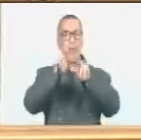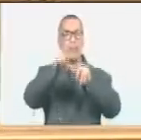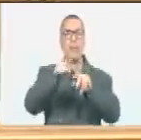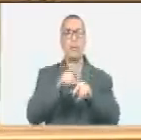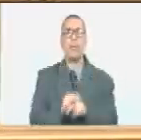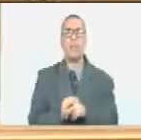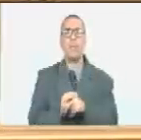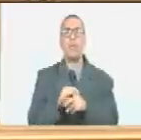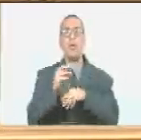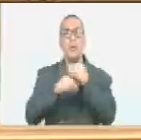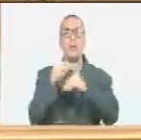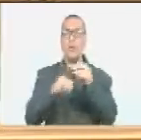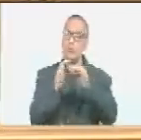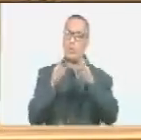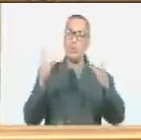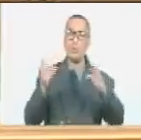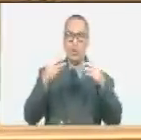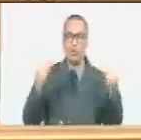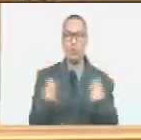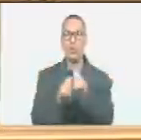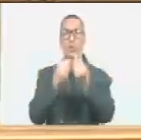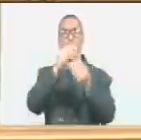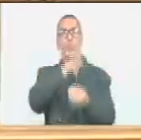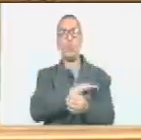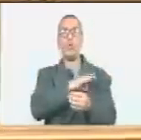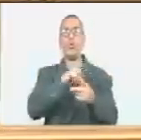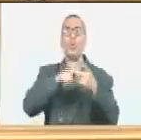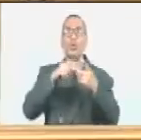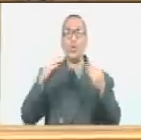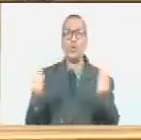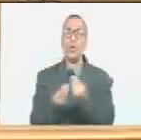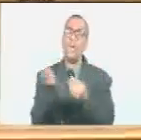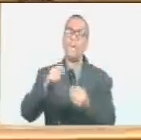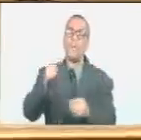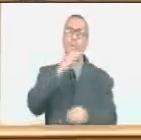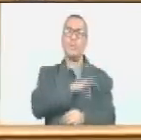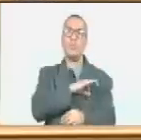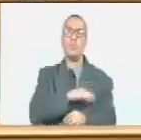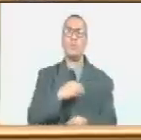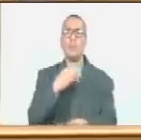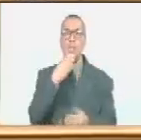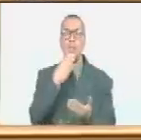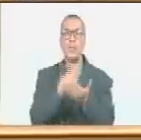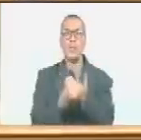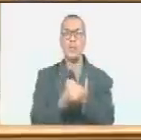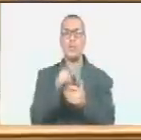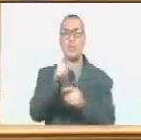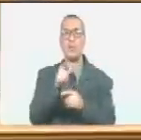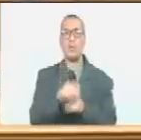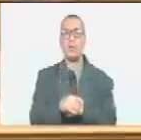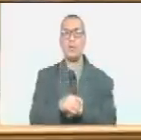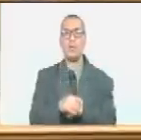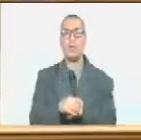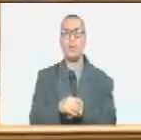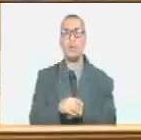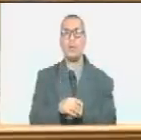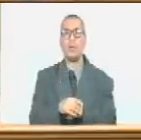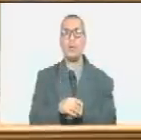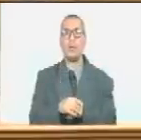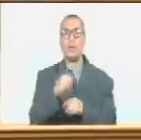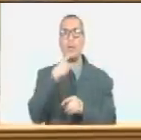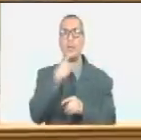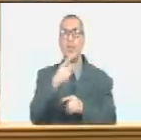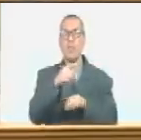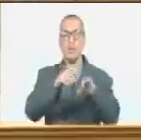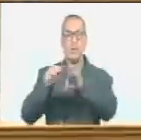Venezuela, y lo vamos a resolver con socialismo, socialismo y más socialismo. Muchas gracias y le pido